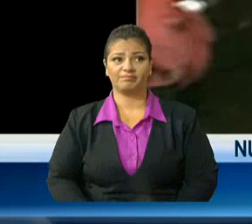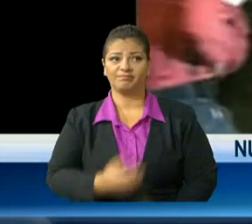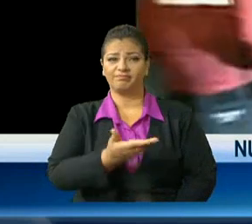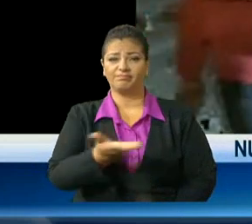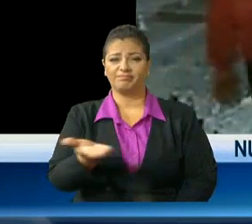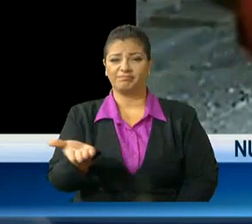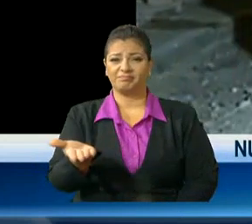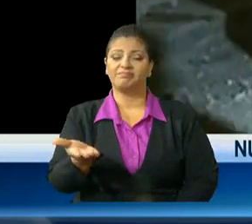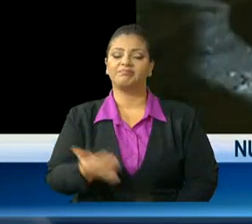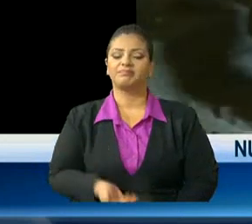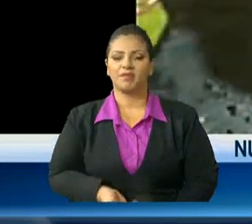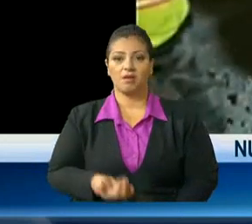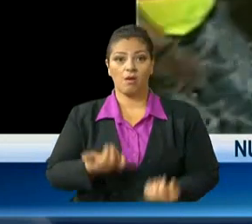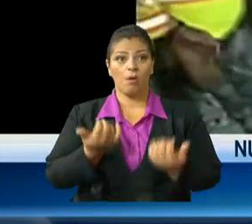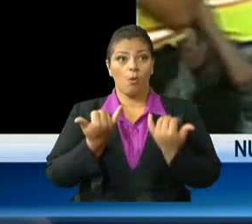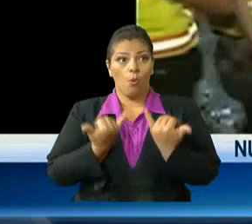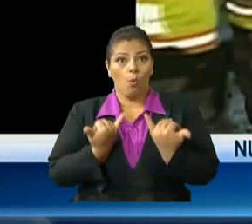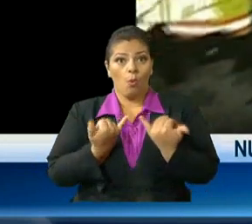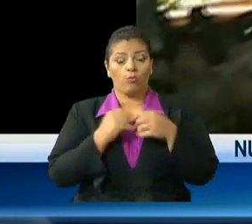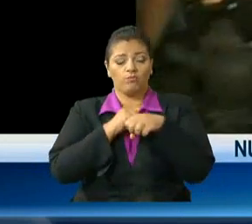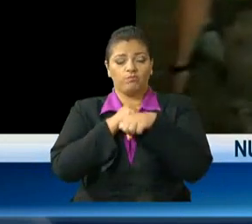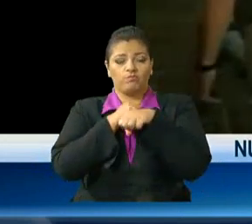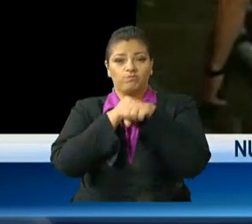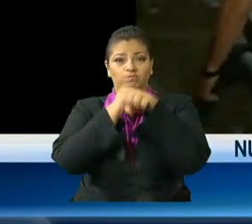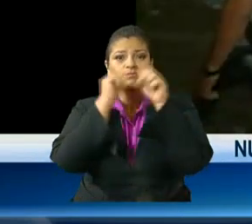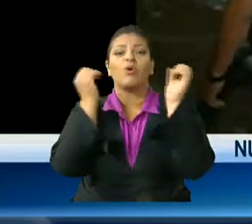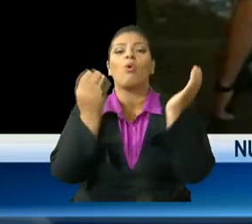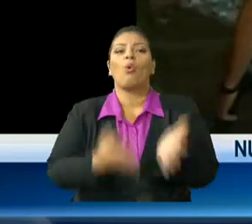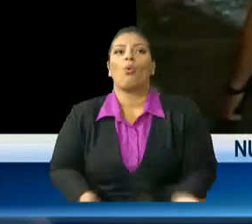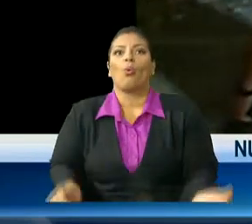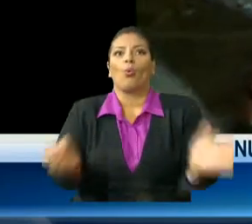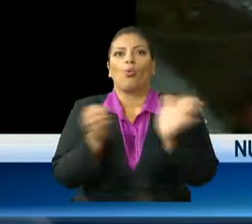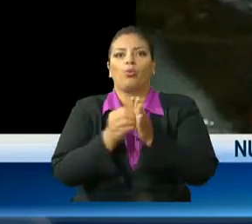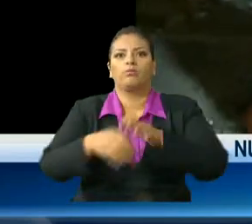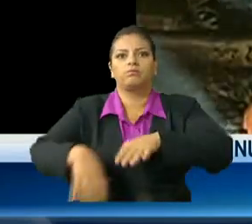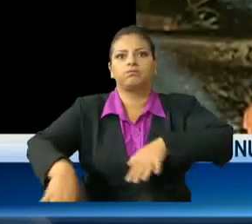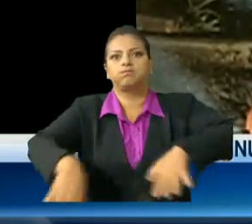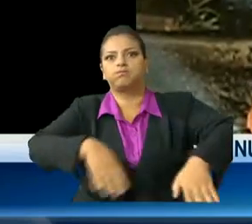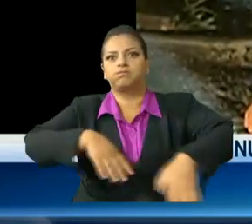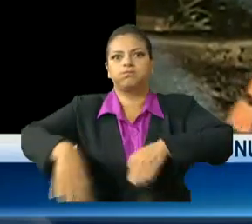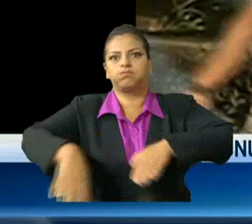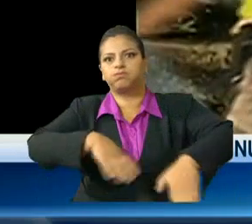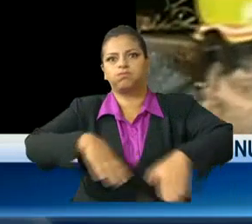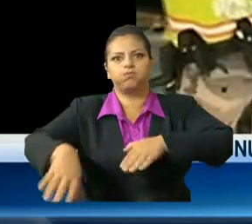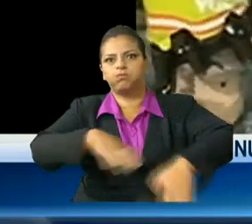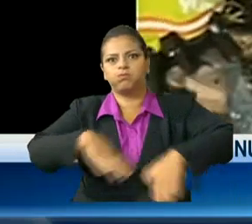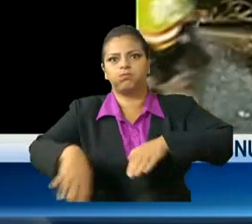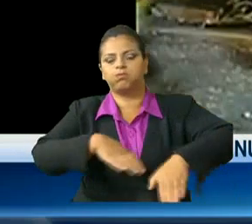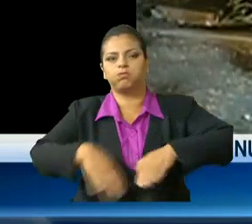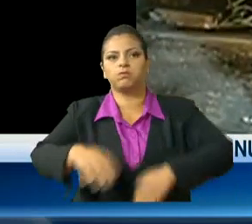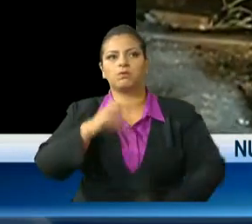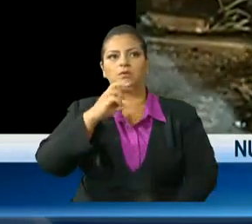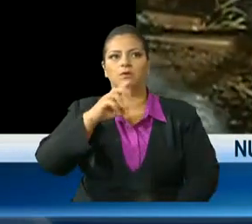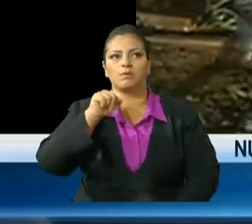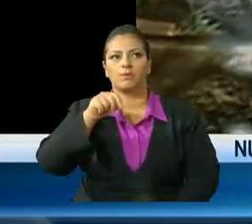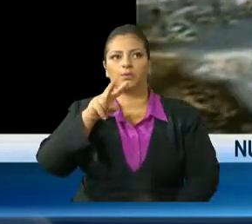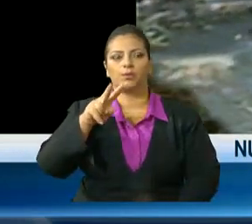cuando la Tierra vuelve a temblar con una intensidad de 6.2 grados en la escala de